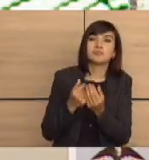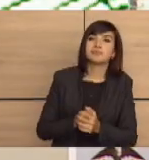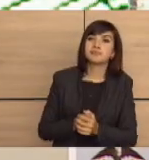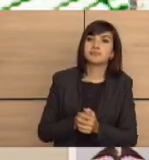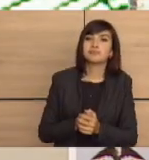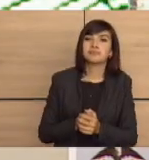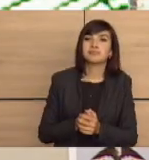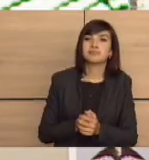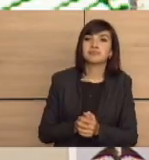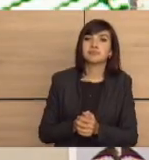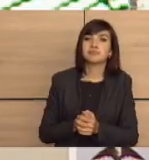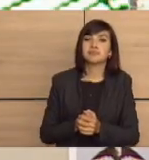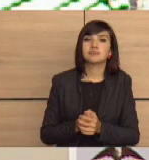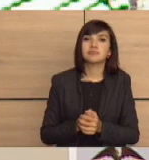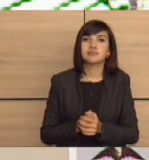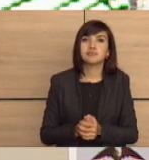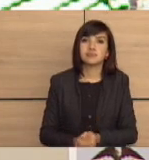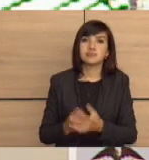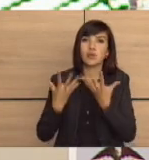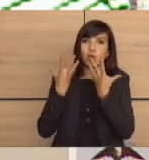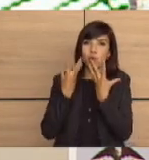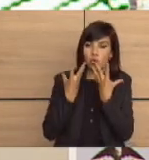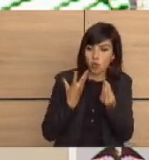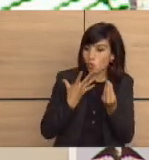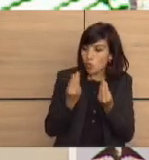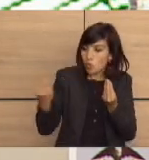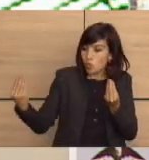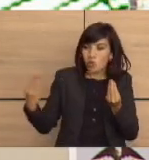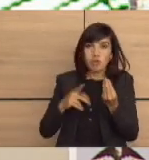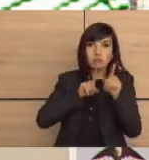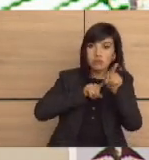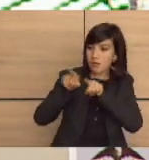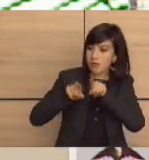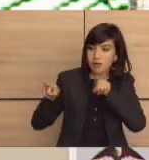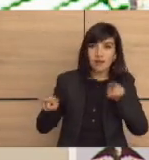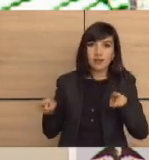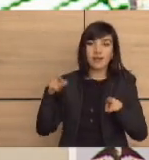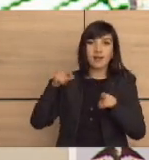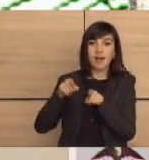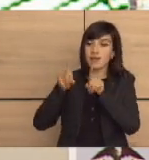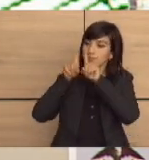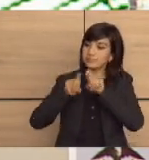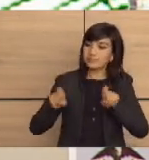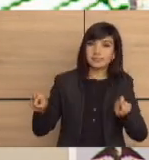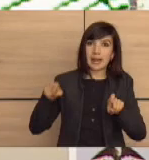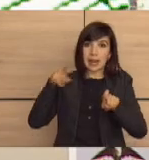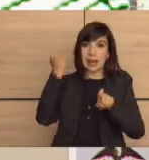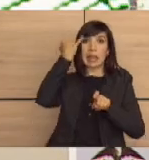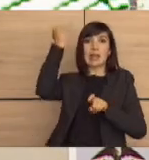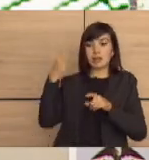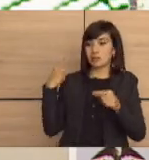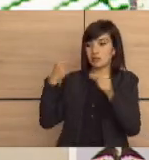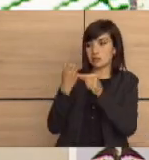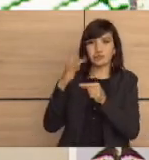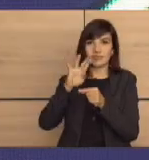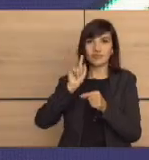que va a alimentar en gran parte la diversidad que tenemos hoy en día, que no se inventa en el siglo XIX, pero que le da forma a un mundo